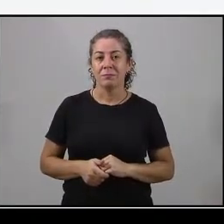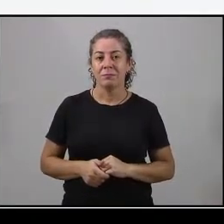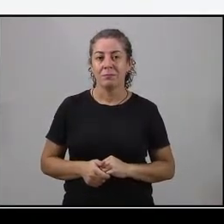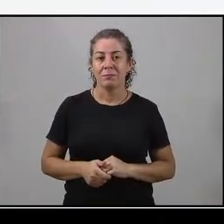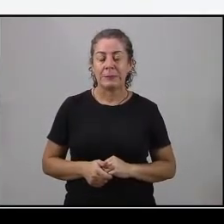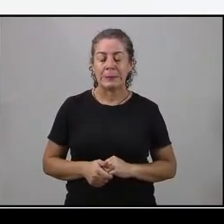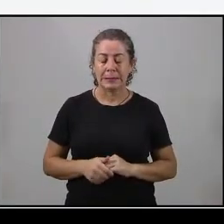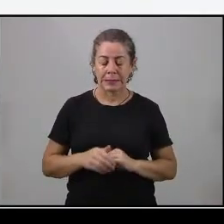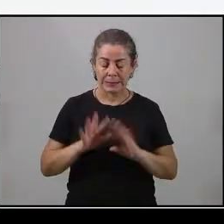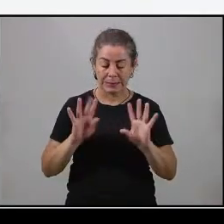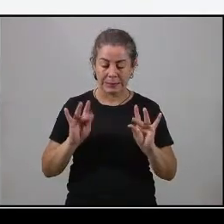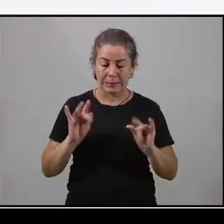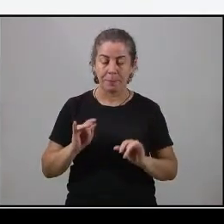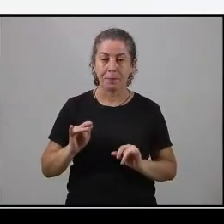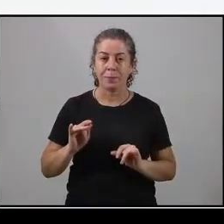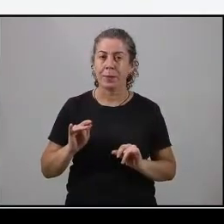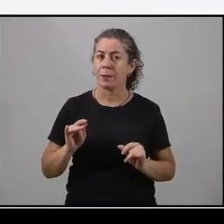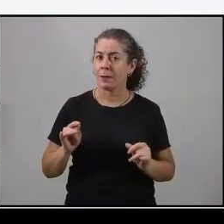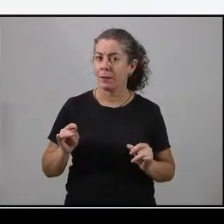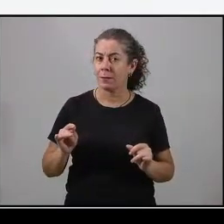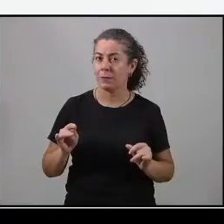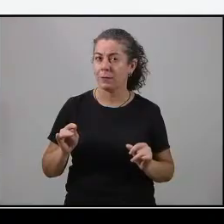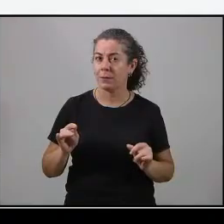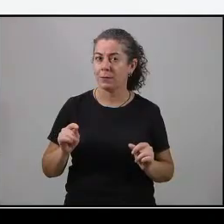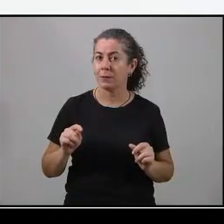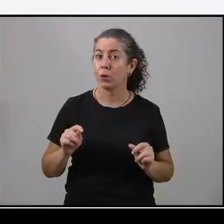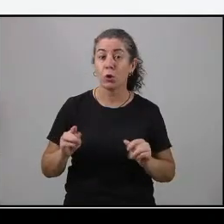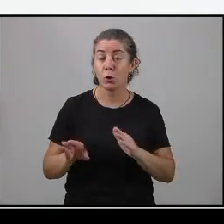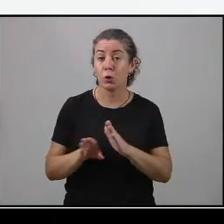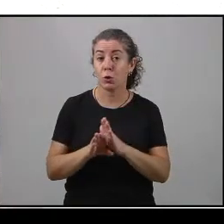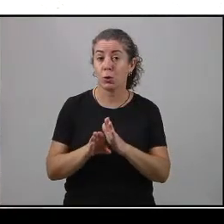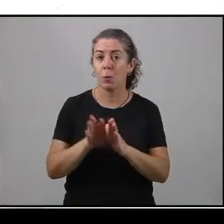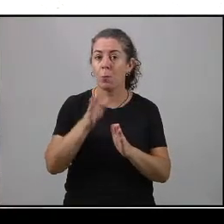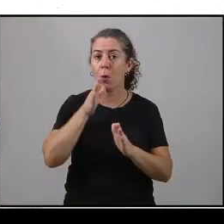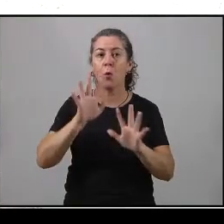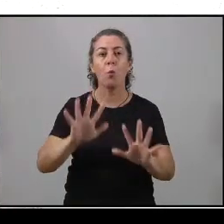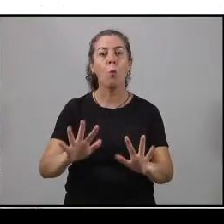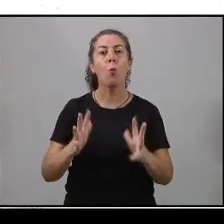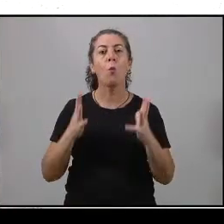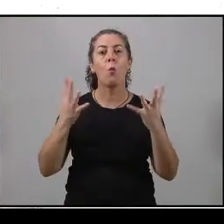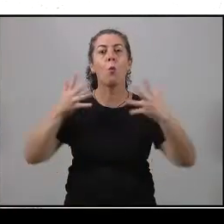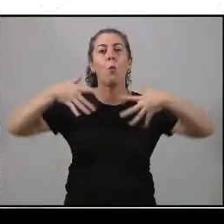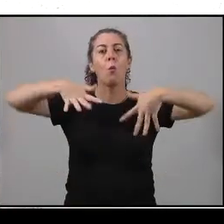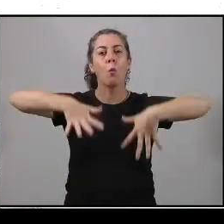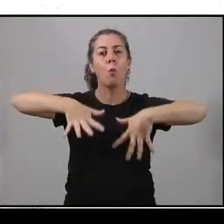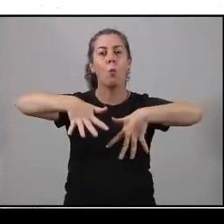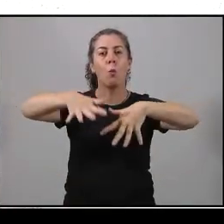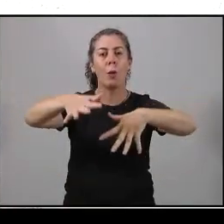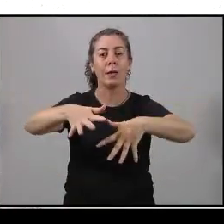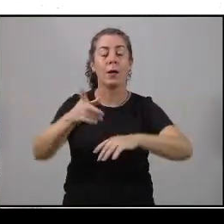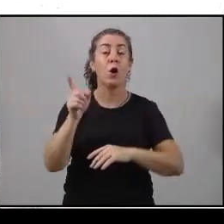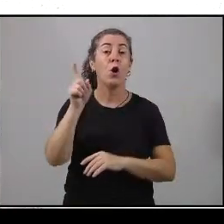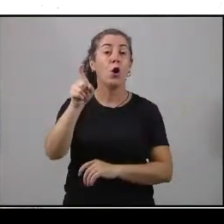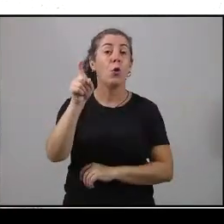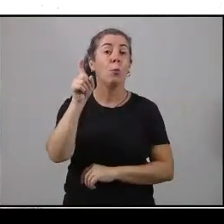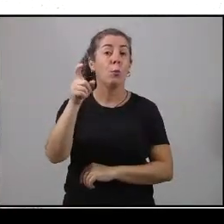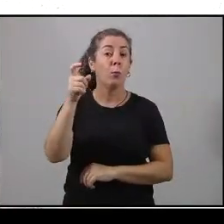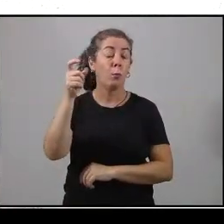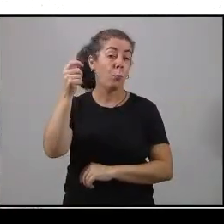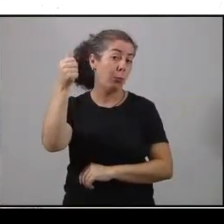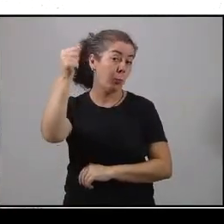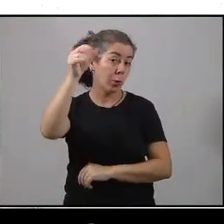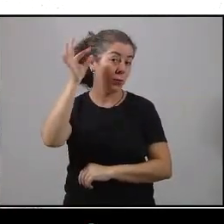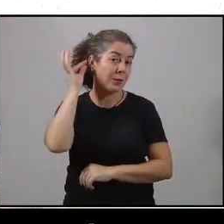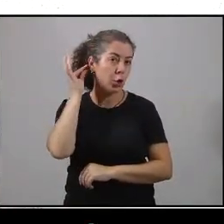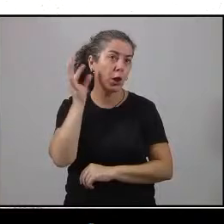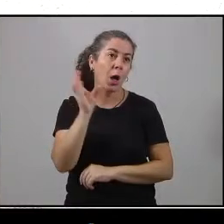Sí, por parte de, siguiendo con el tema de la huelga, sí. Los docentes o sus